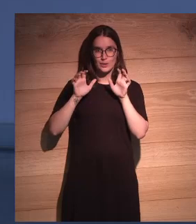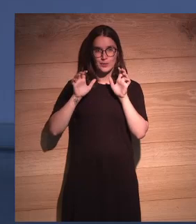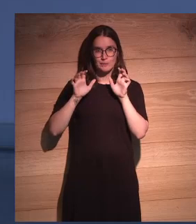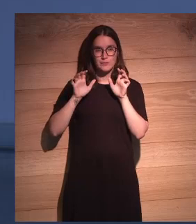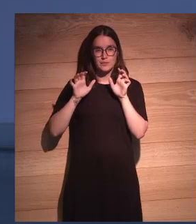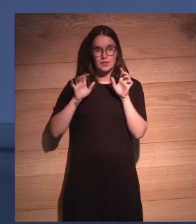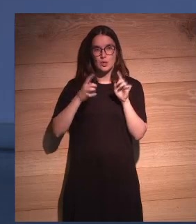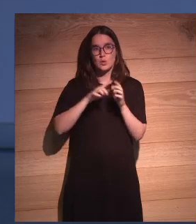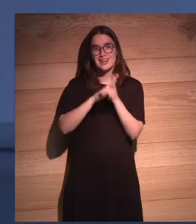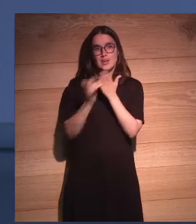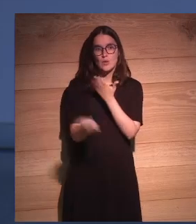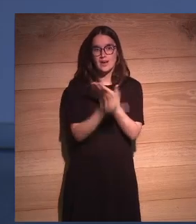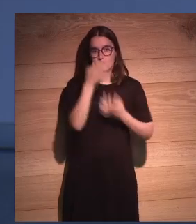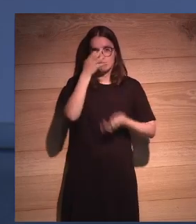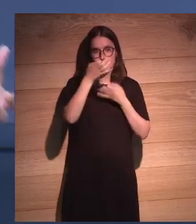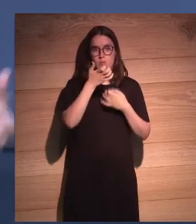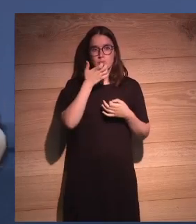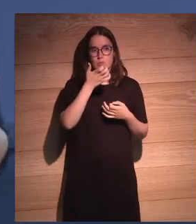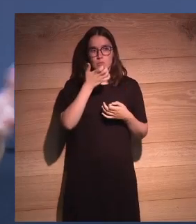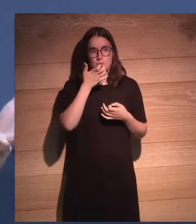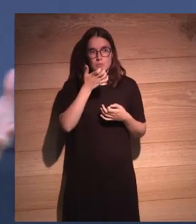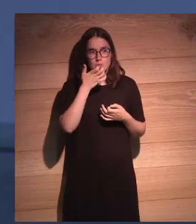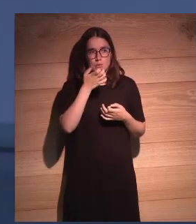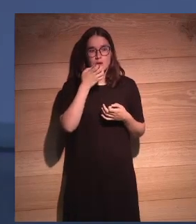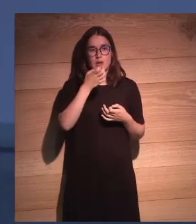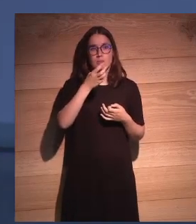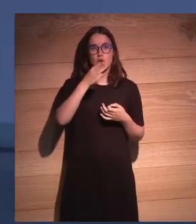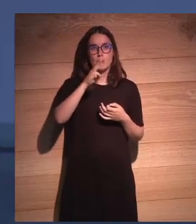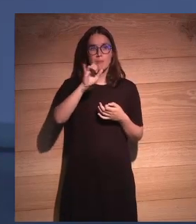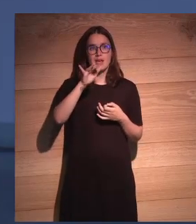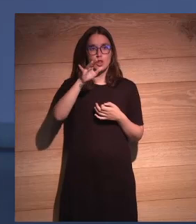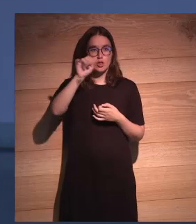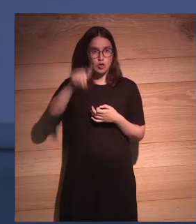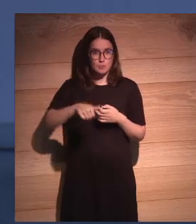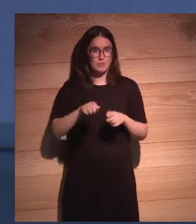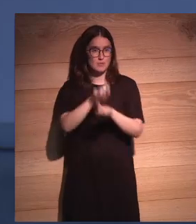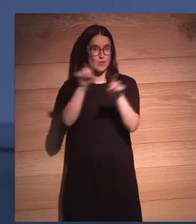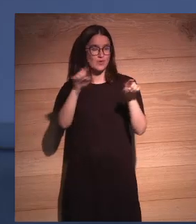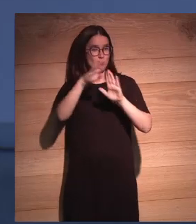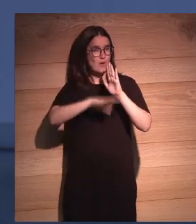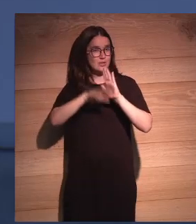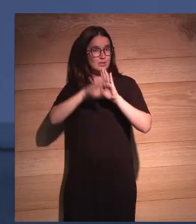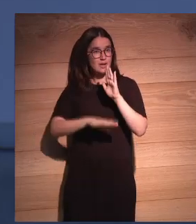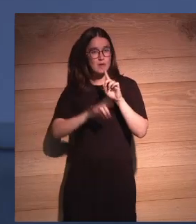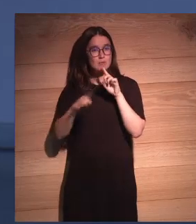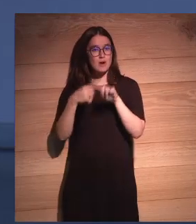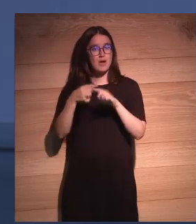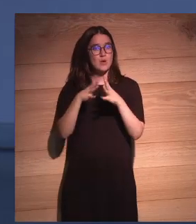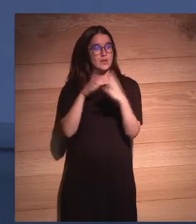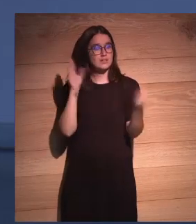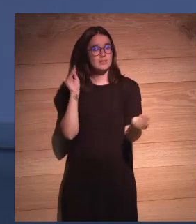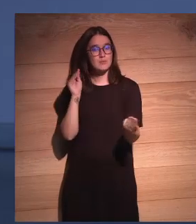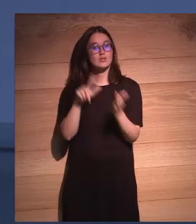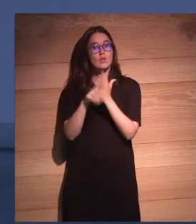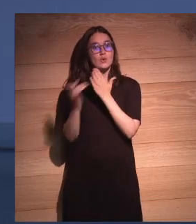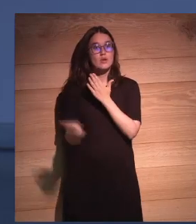un lenguaje concreto como Scratch, como Python, y movernos a el entendimiento de un